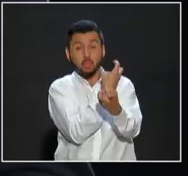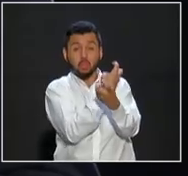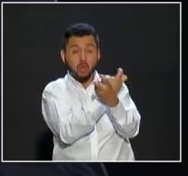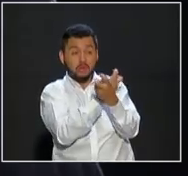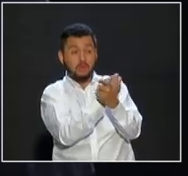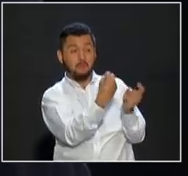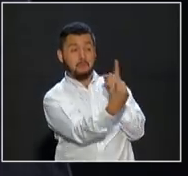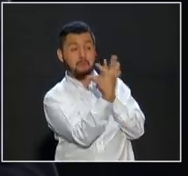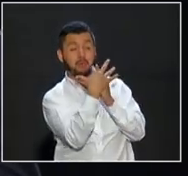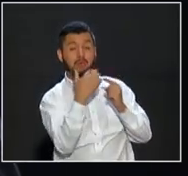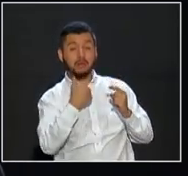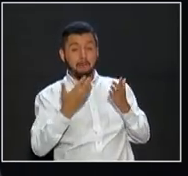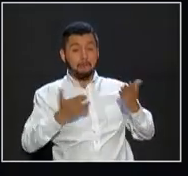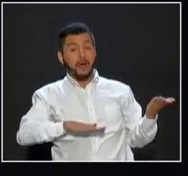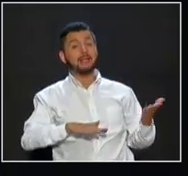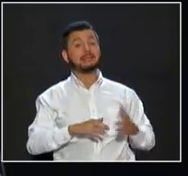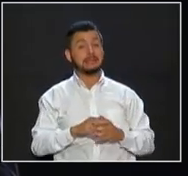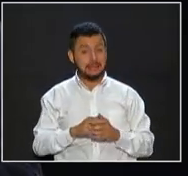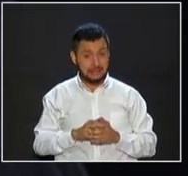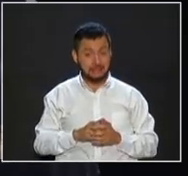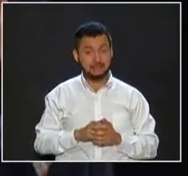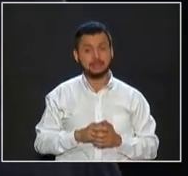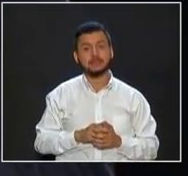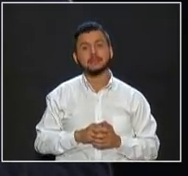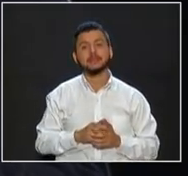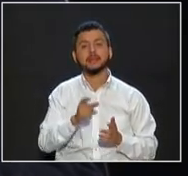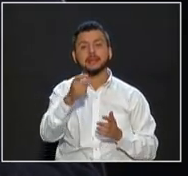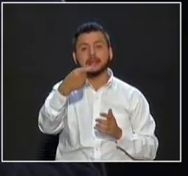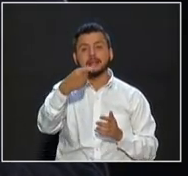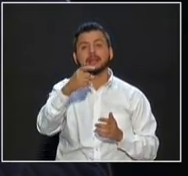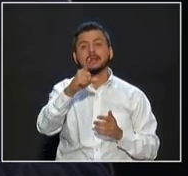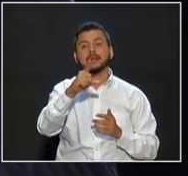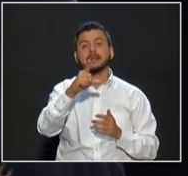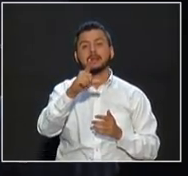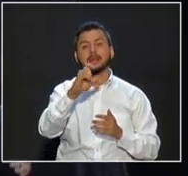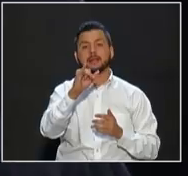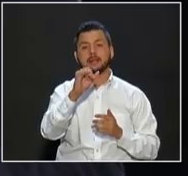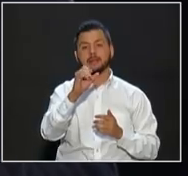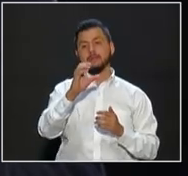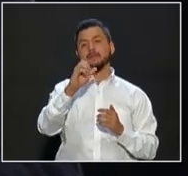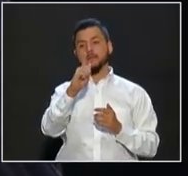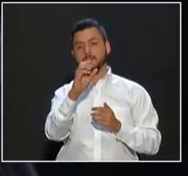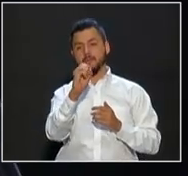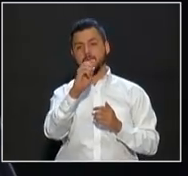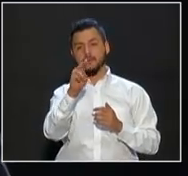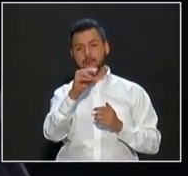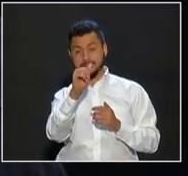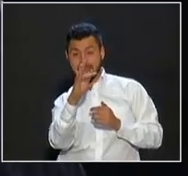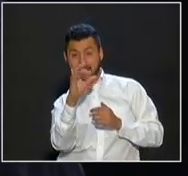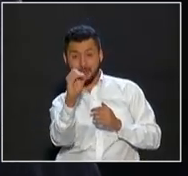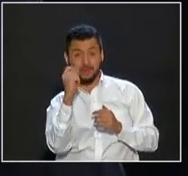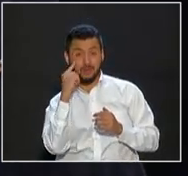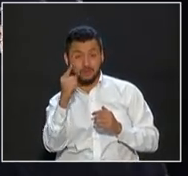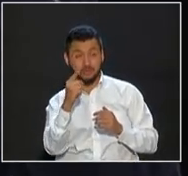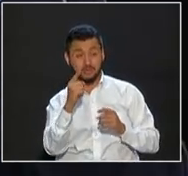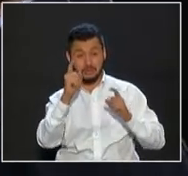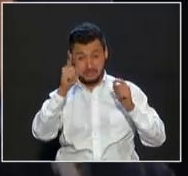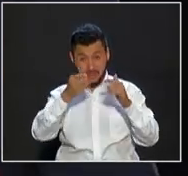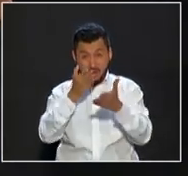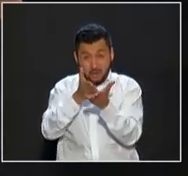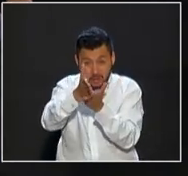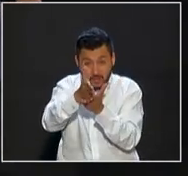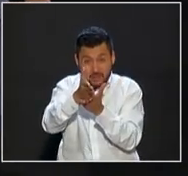el glifosato es la alternativa que hoy tenemos en las manos hoy hay una prohibición hay una